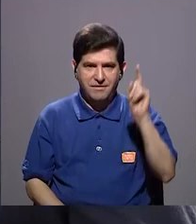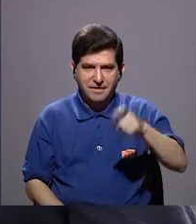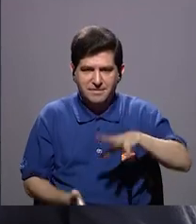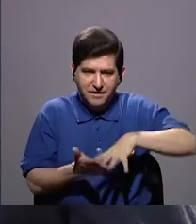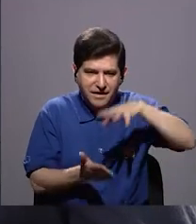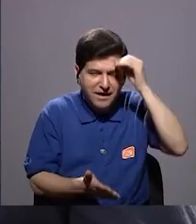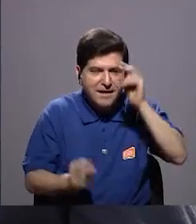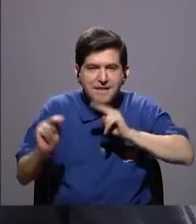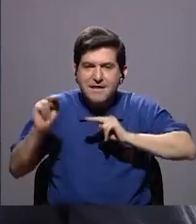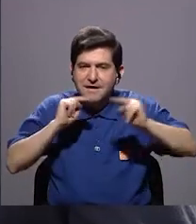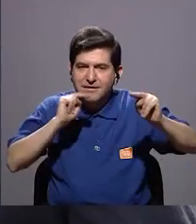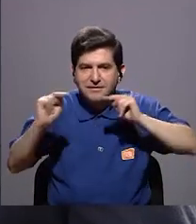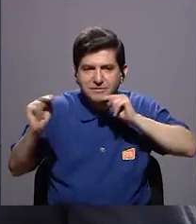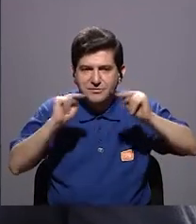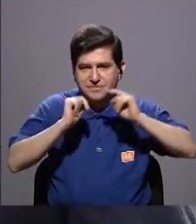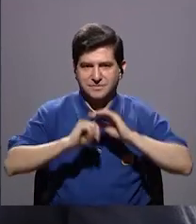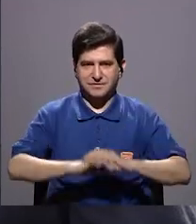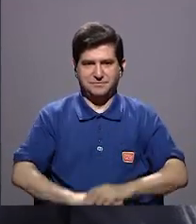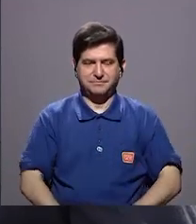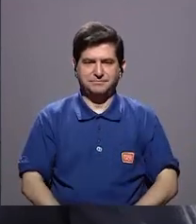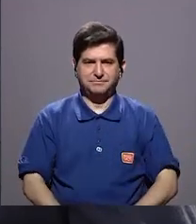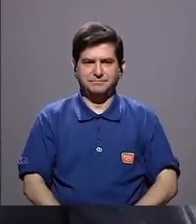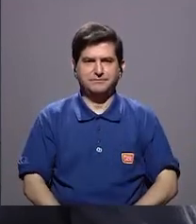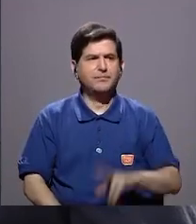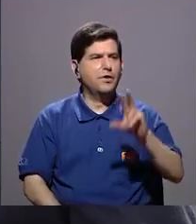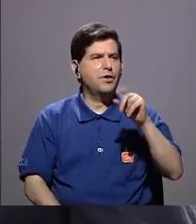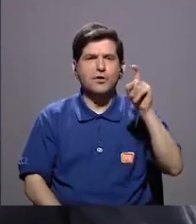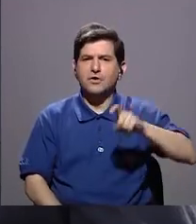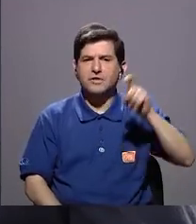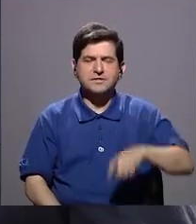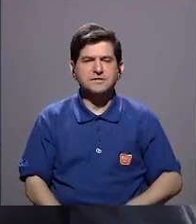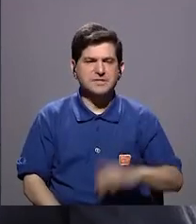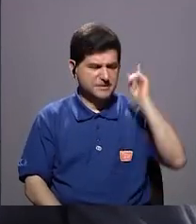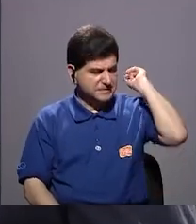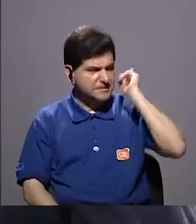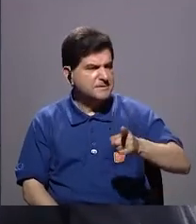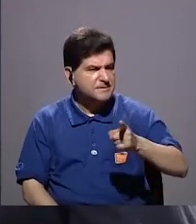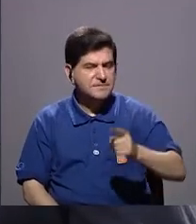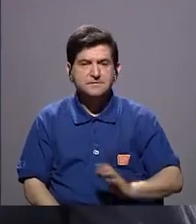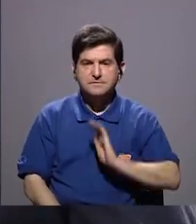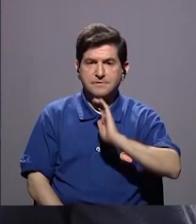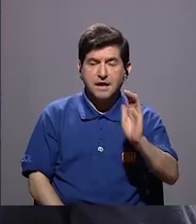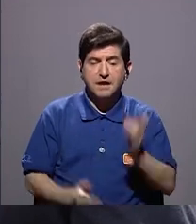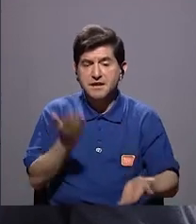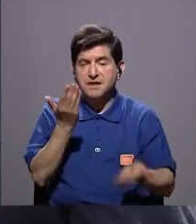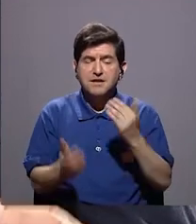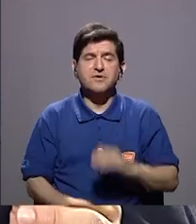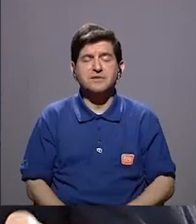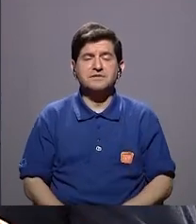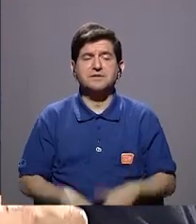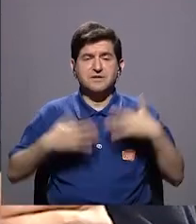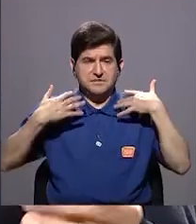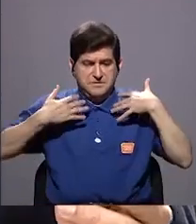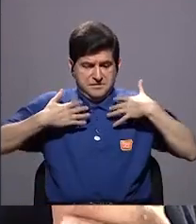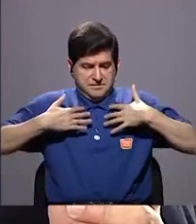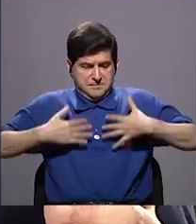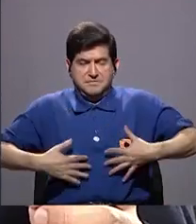tenemos que ir aprendiendo a negociar un poquitito más. No tanto imponer, porque en el niño llegábamos con la